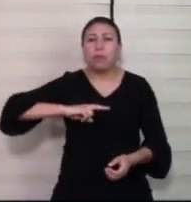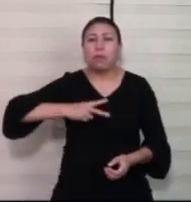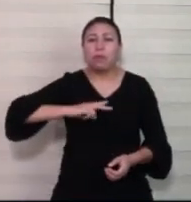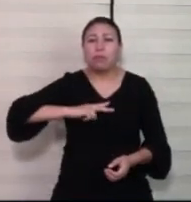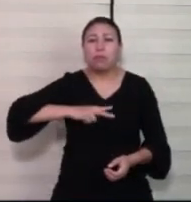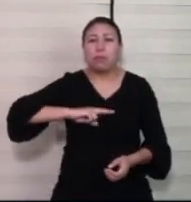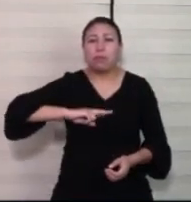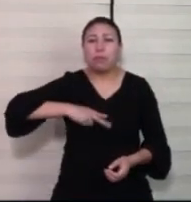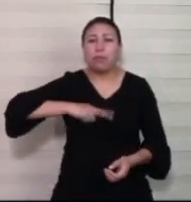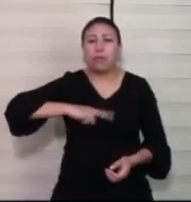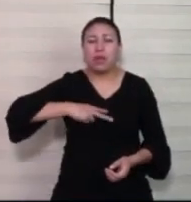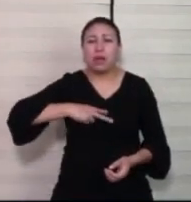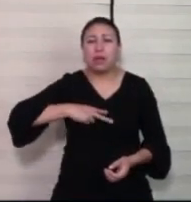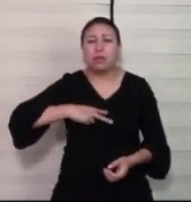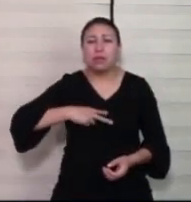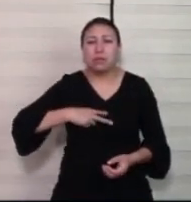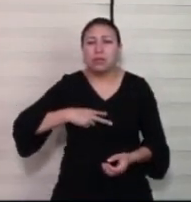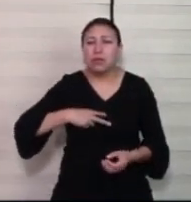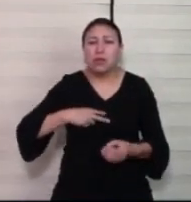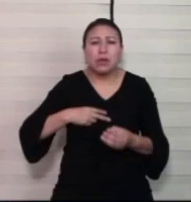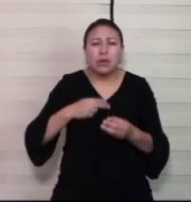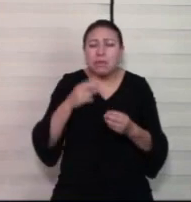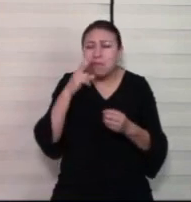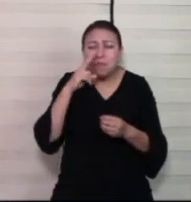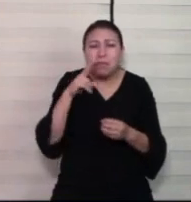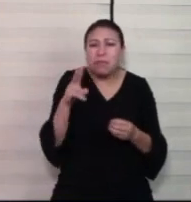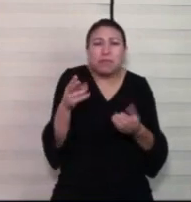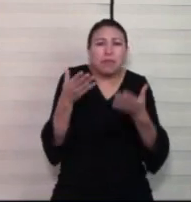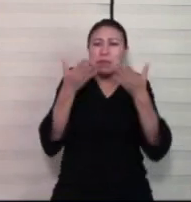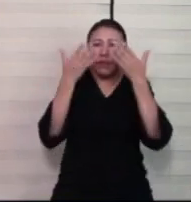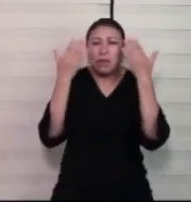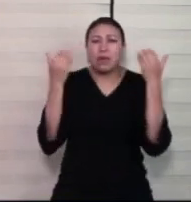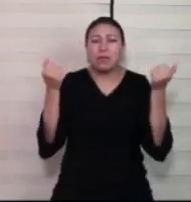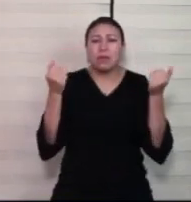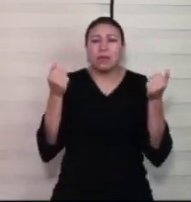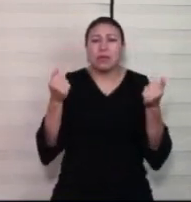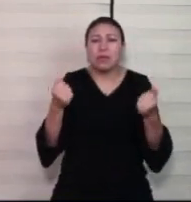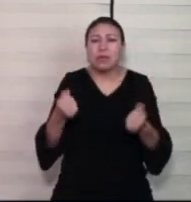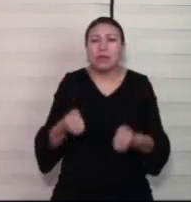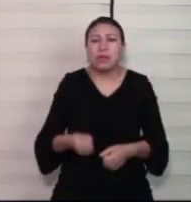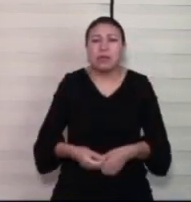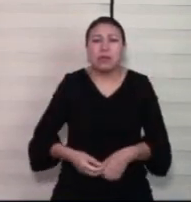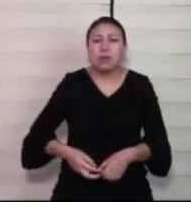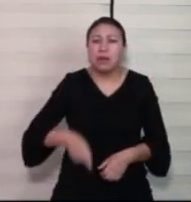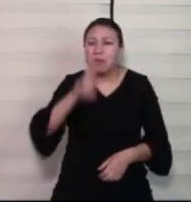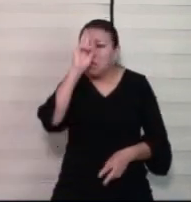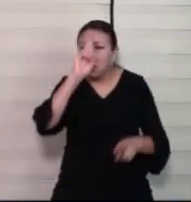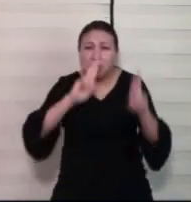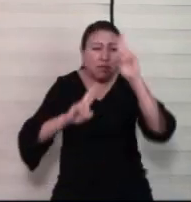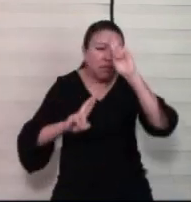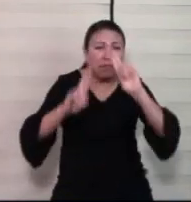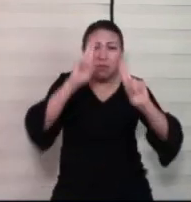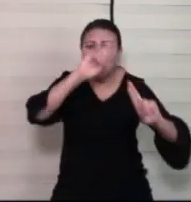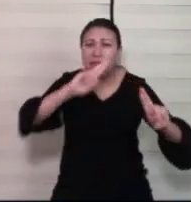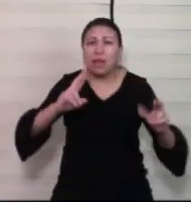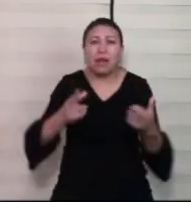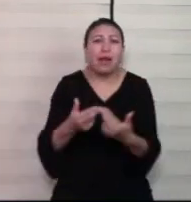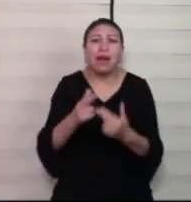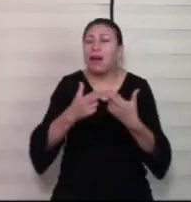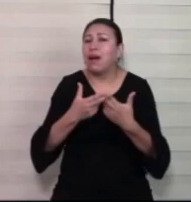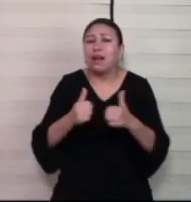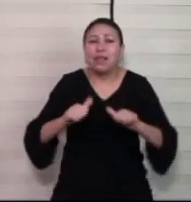invisible, un virus que brotó y no ha respetado a nadie. No ha